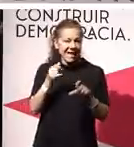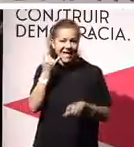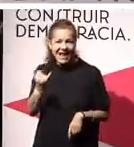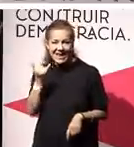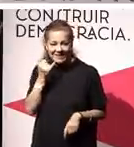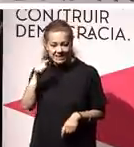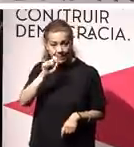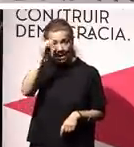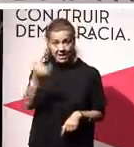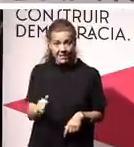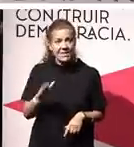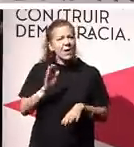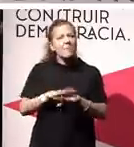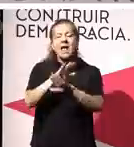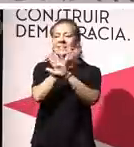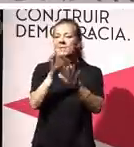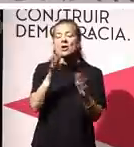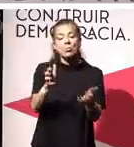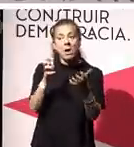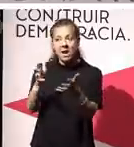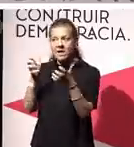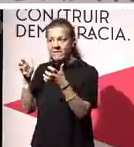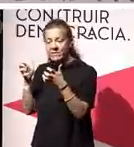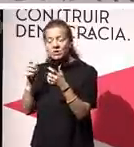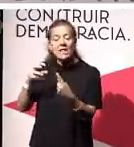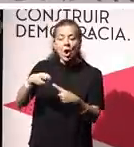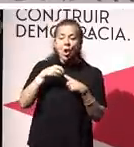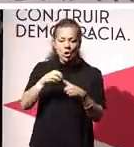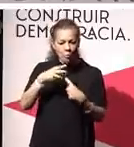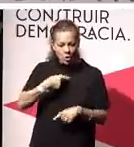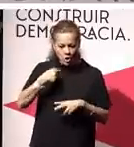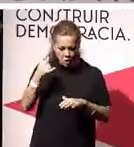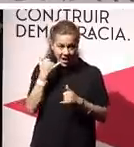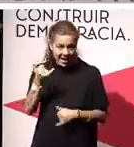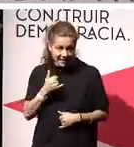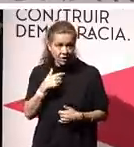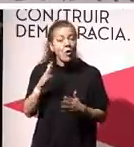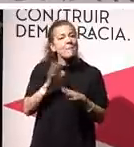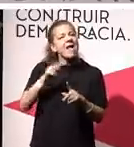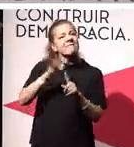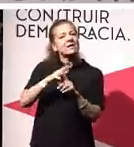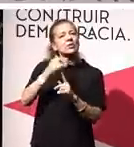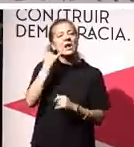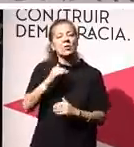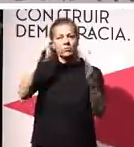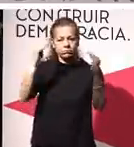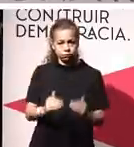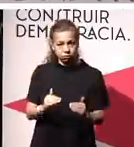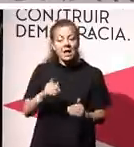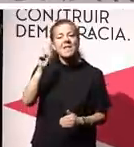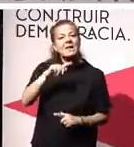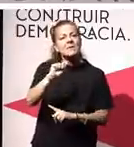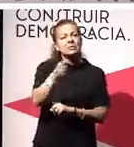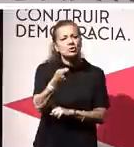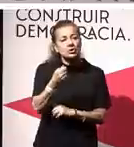vez en nuestro país, para acabar con los beneficios caídos del cielo del oligopolio eléctrico y para bajar la factura de la luz. Pero es que, además, hemos